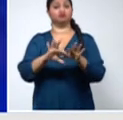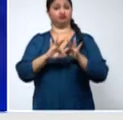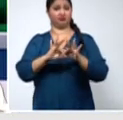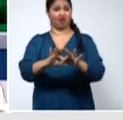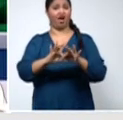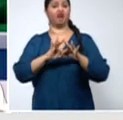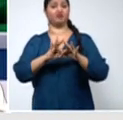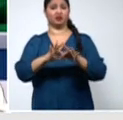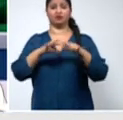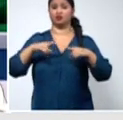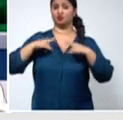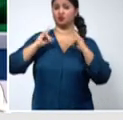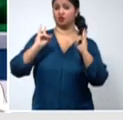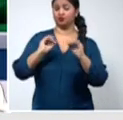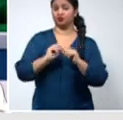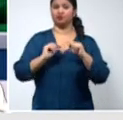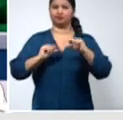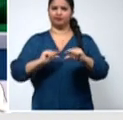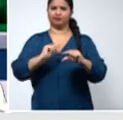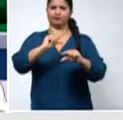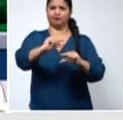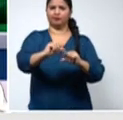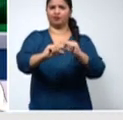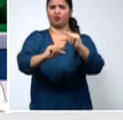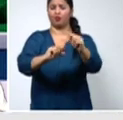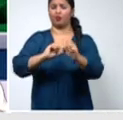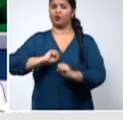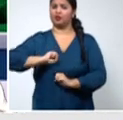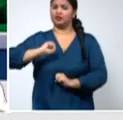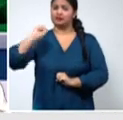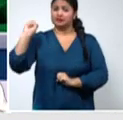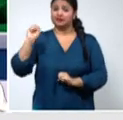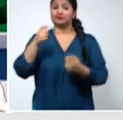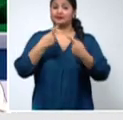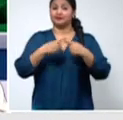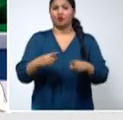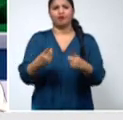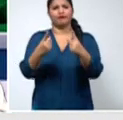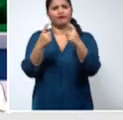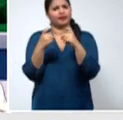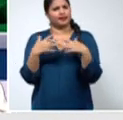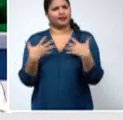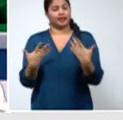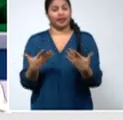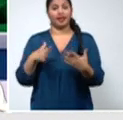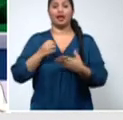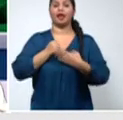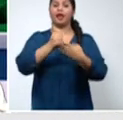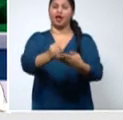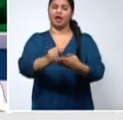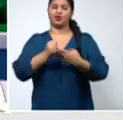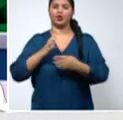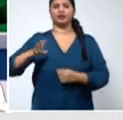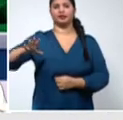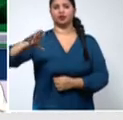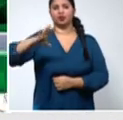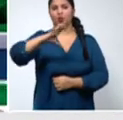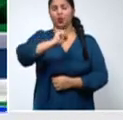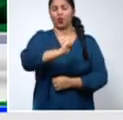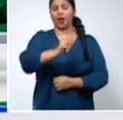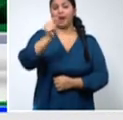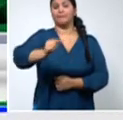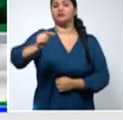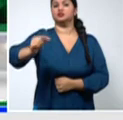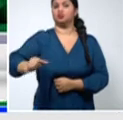resolver, pero realmente hace falta la participación muy activa de la